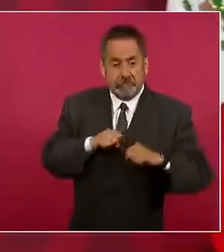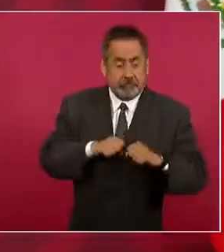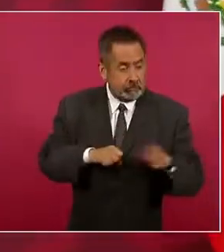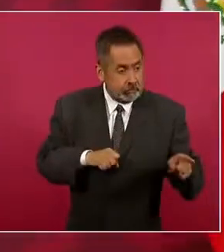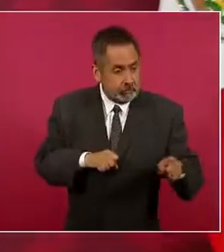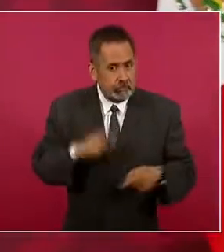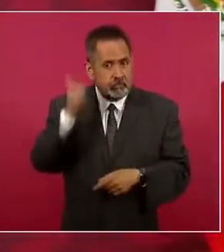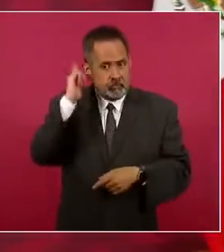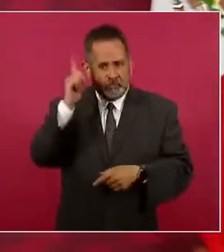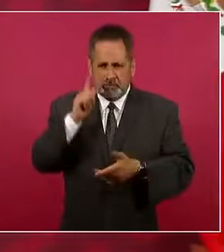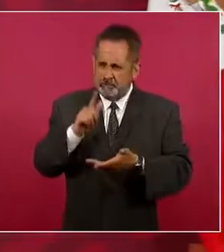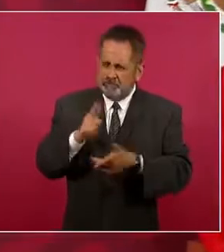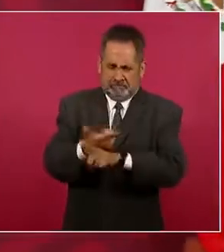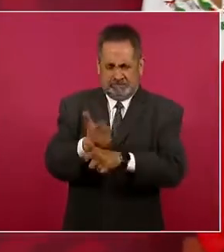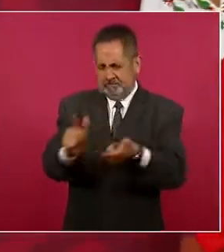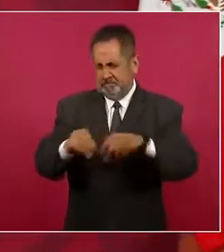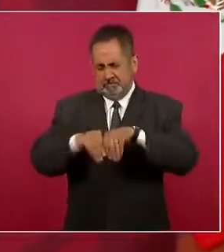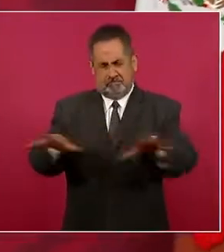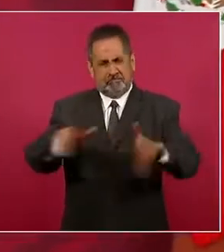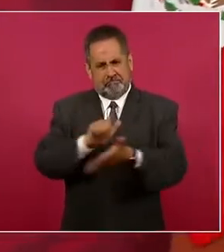ojalá y lo limpien.